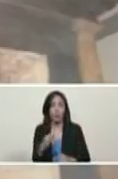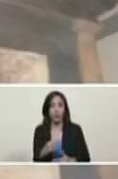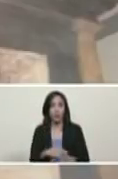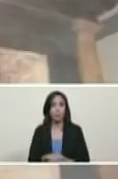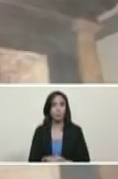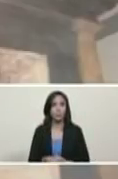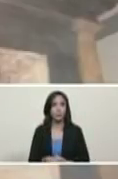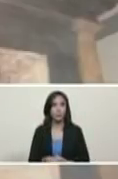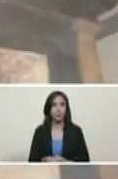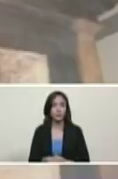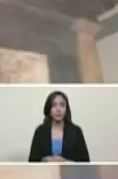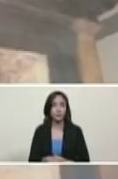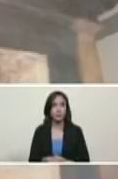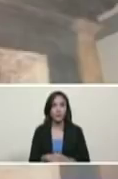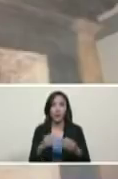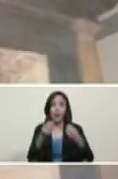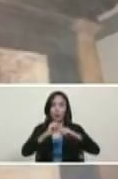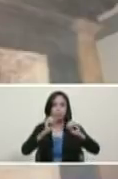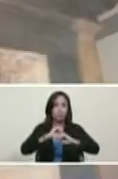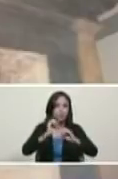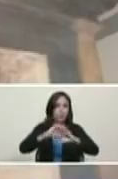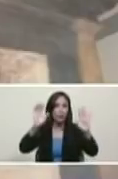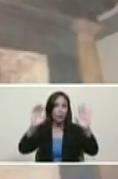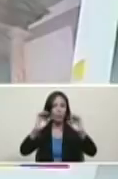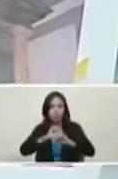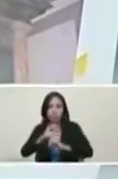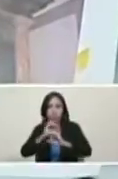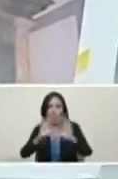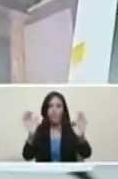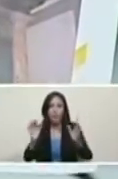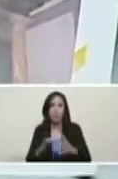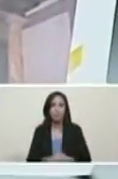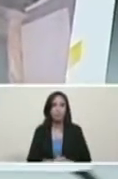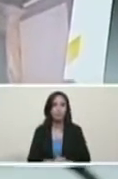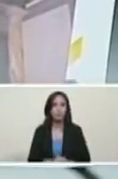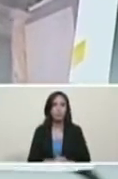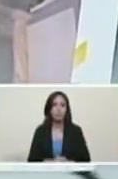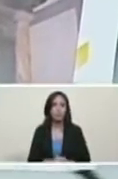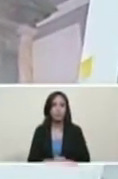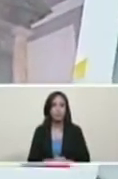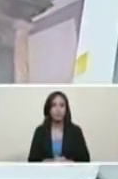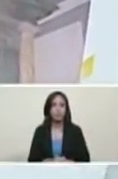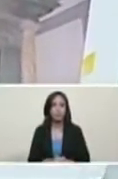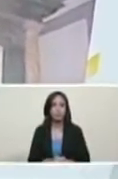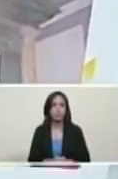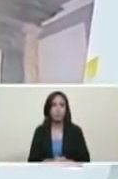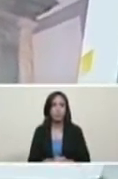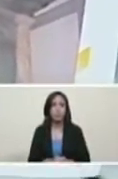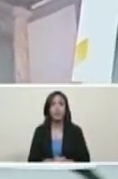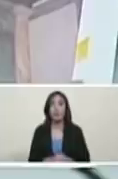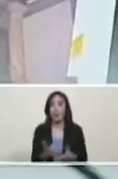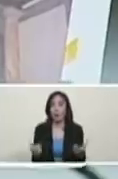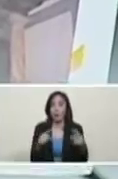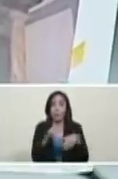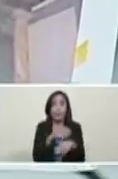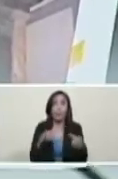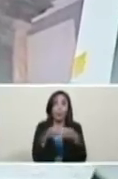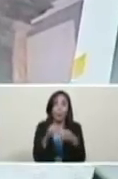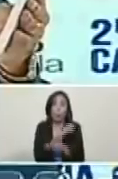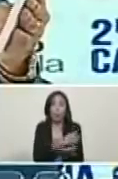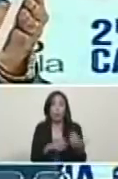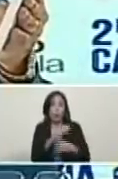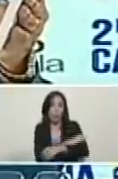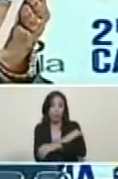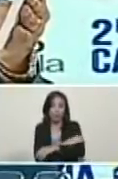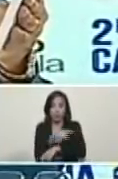Lo atacaron con bombas. ¿A quién atacan los fascistas? Y esto es voluntad popular, el grupo